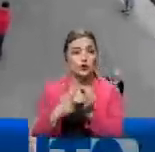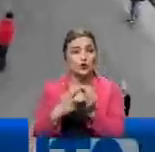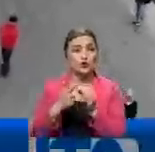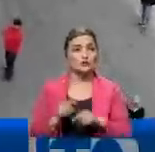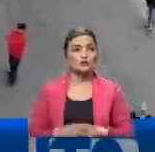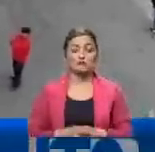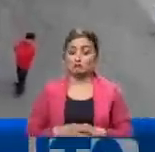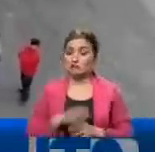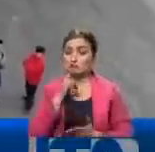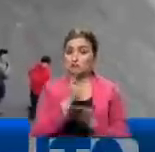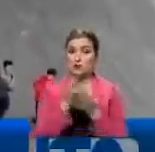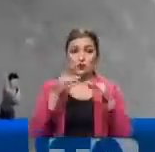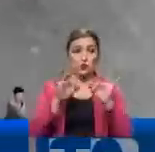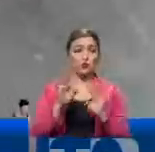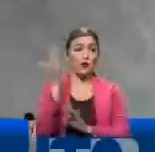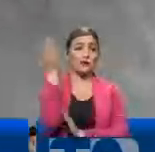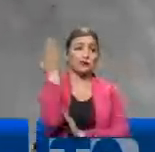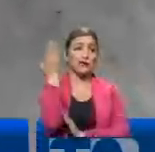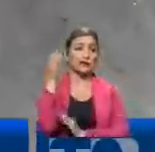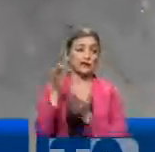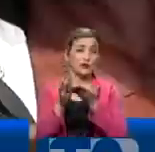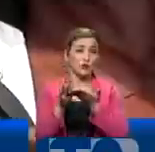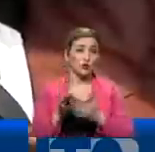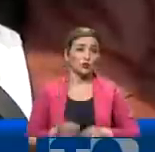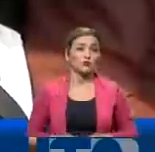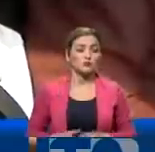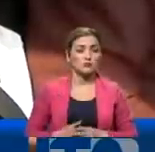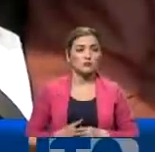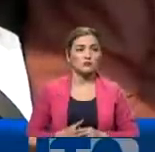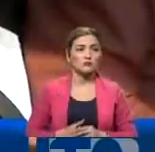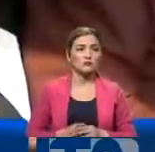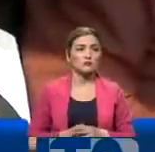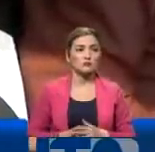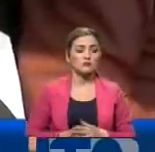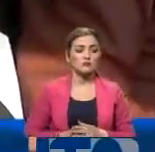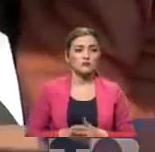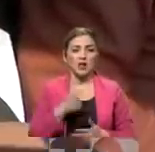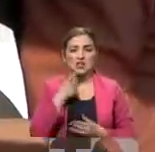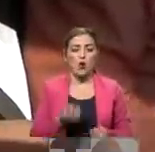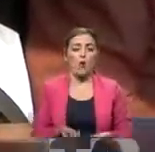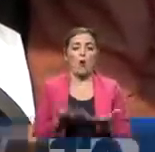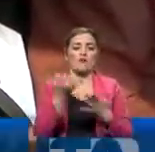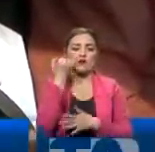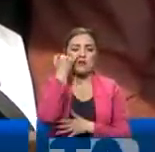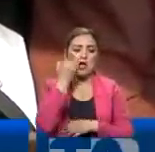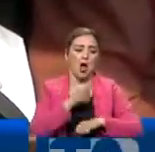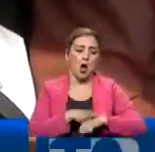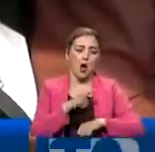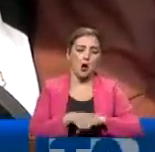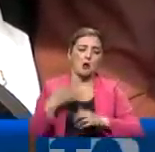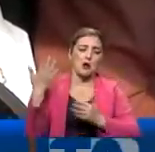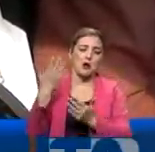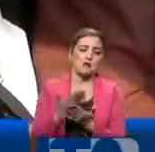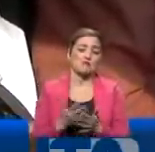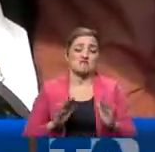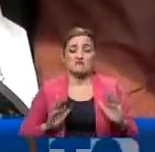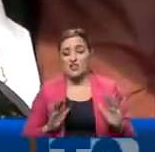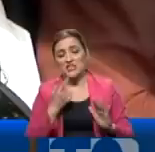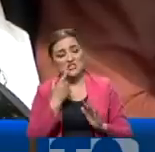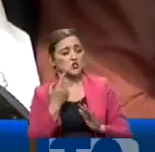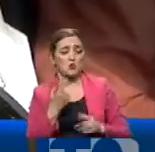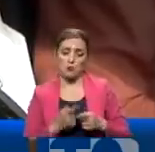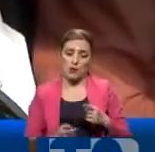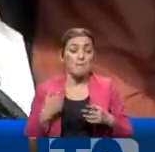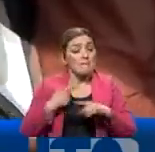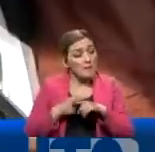noticia la confirmó el alcalde del cantón. No podemos decir cuántos ni a qué horas podemos llegar, pero lo que sí podemos decir es